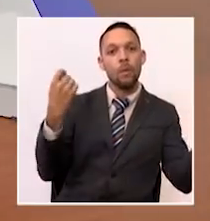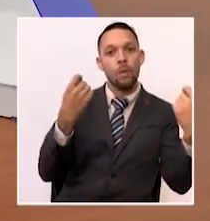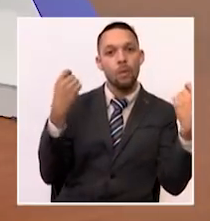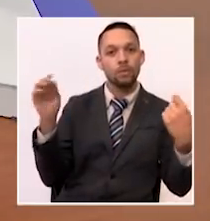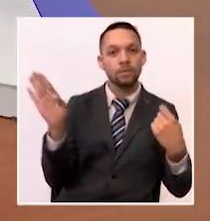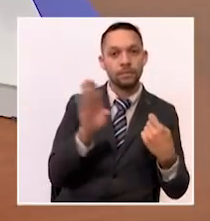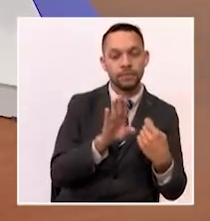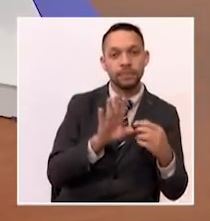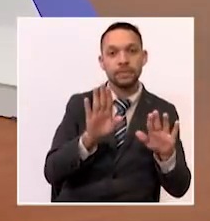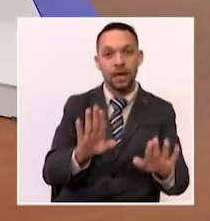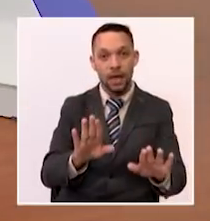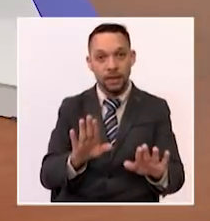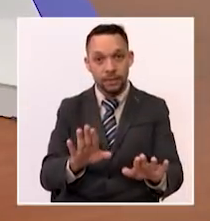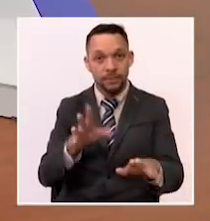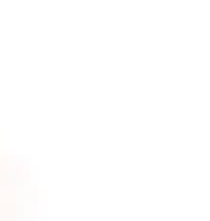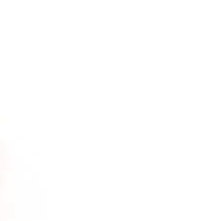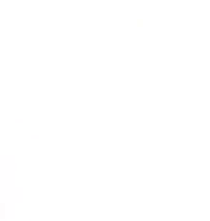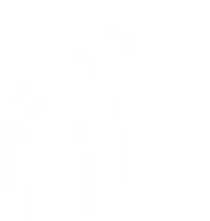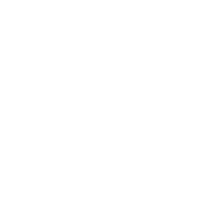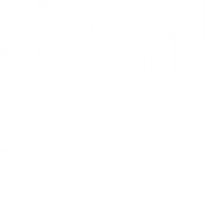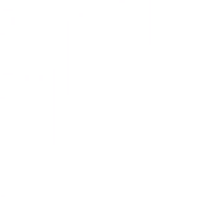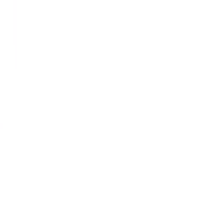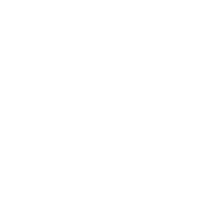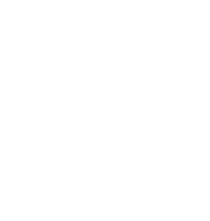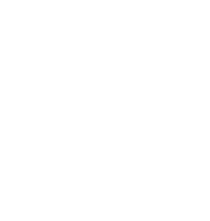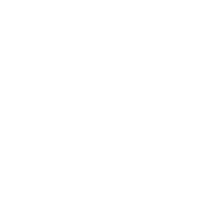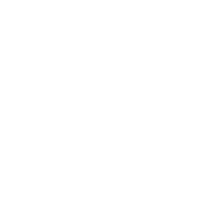le dije lo de la leche y la carne.